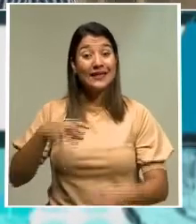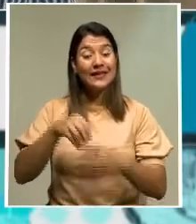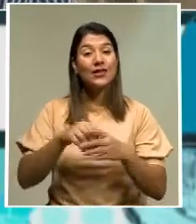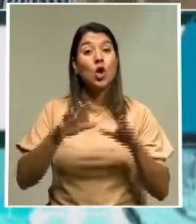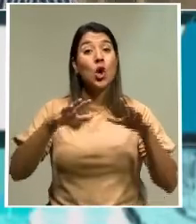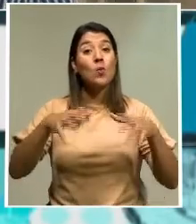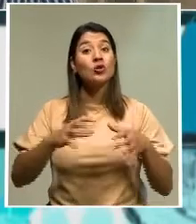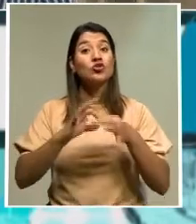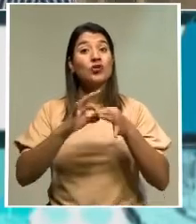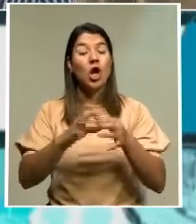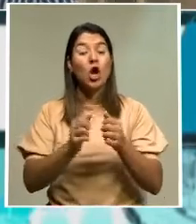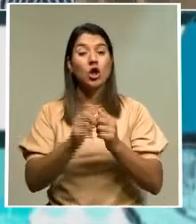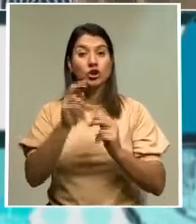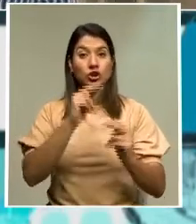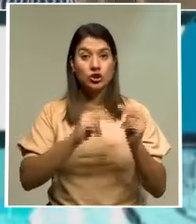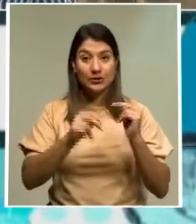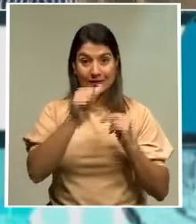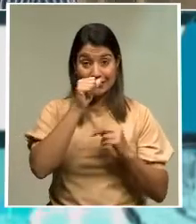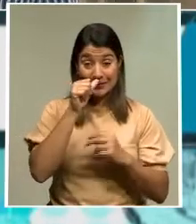Comisión de Narcotráfico.